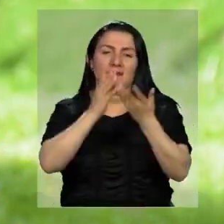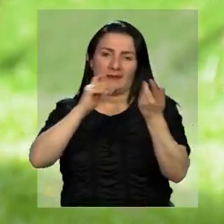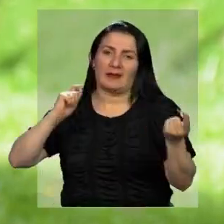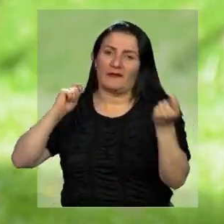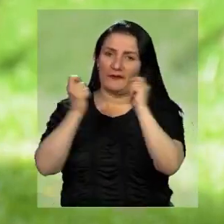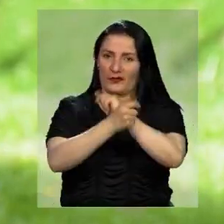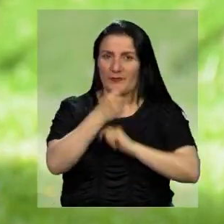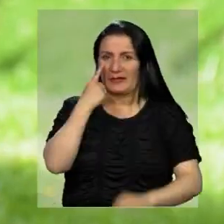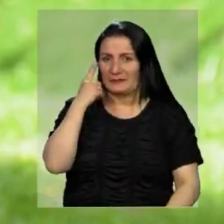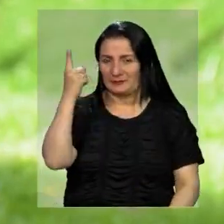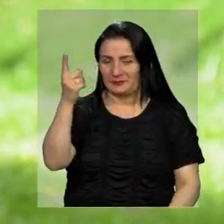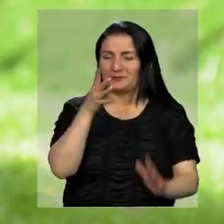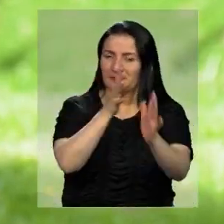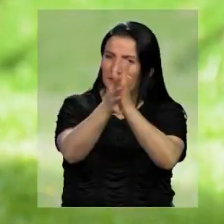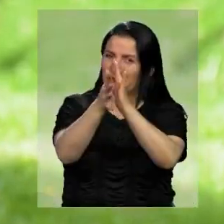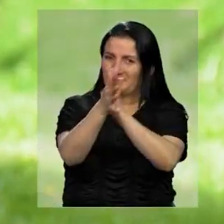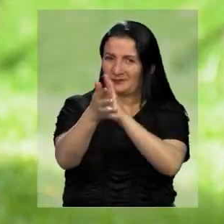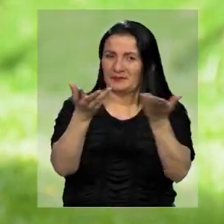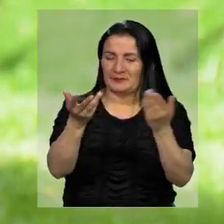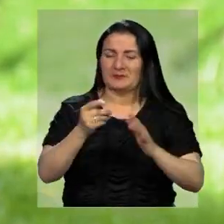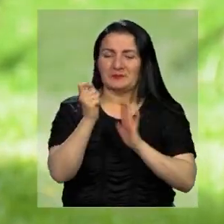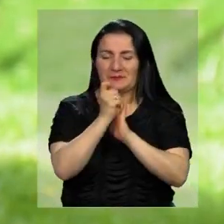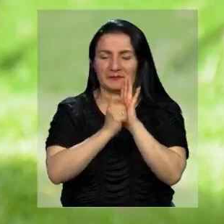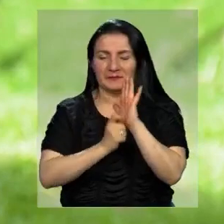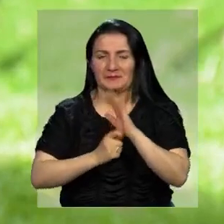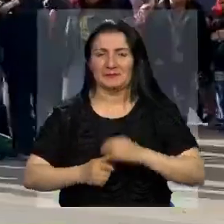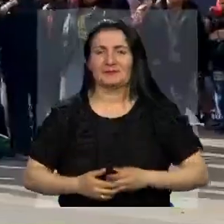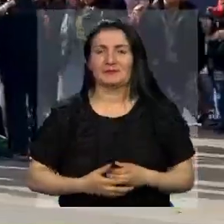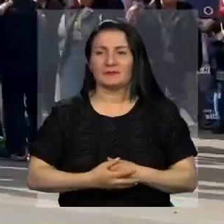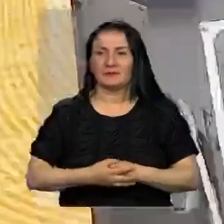este espacio. Aquí les contamos más detalles.